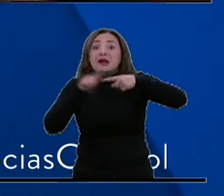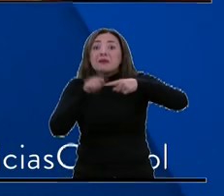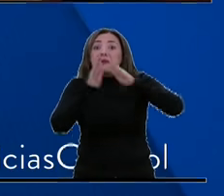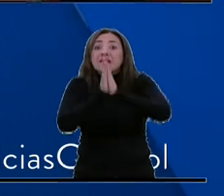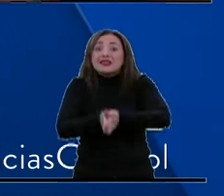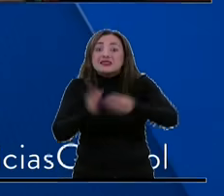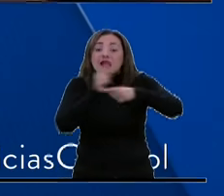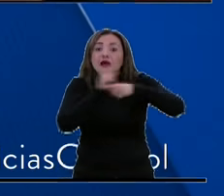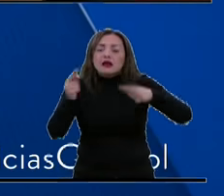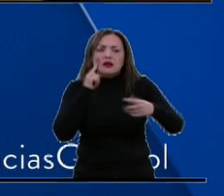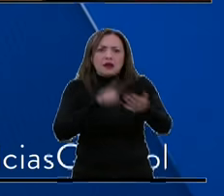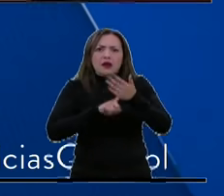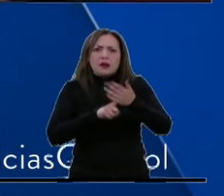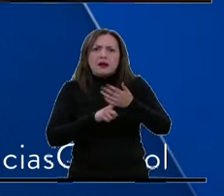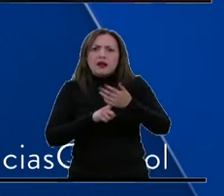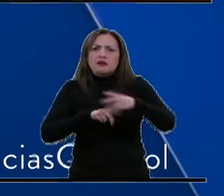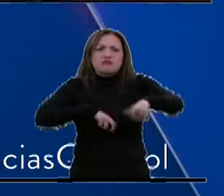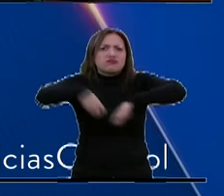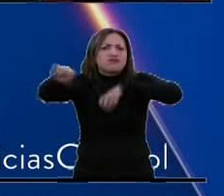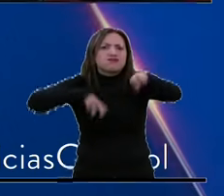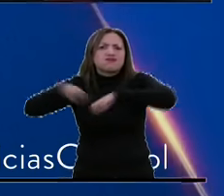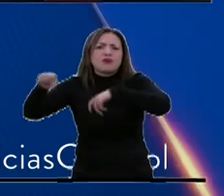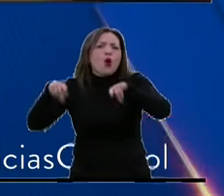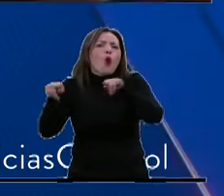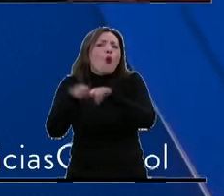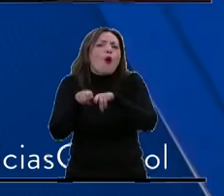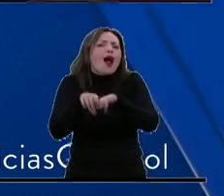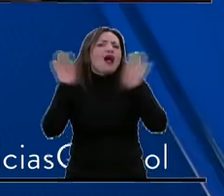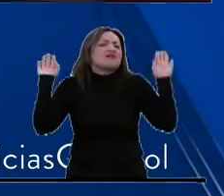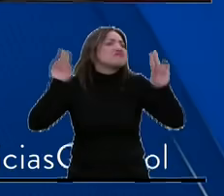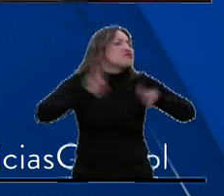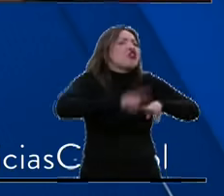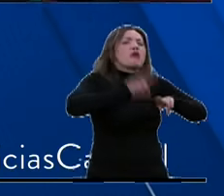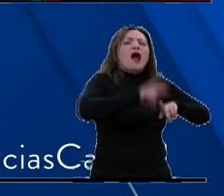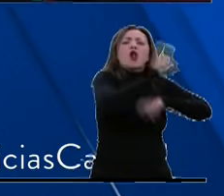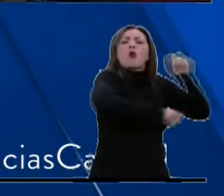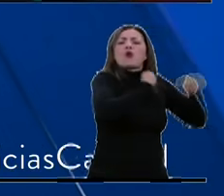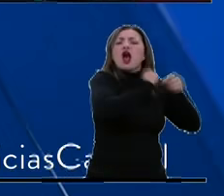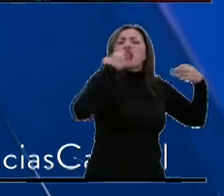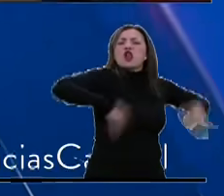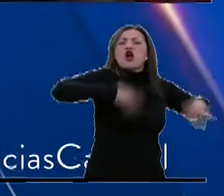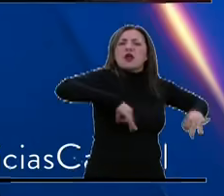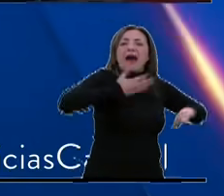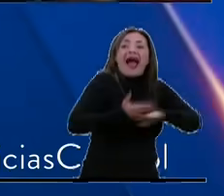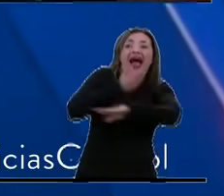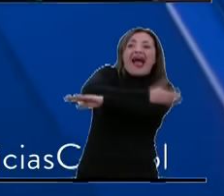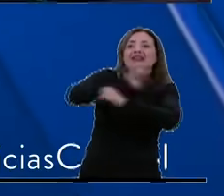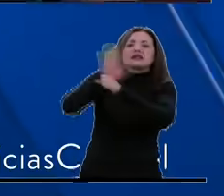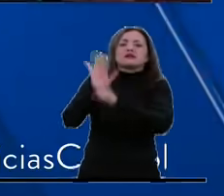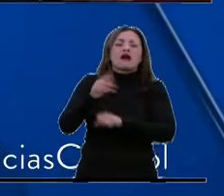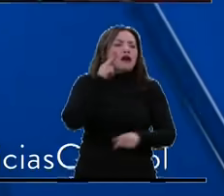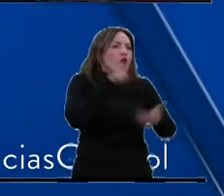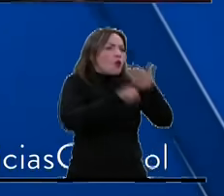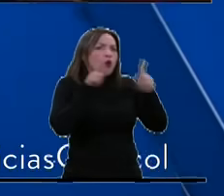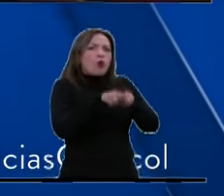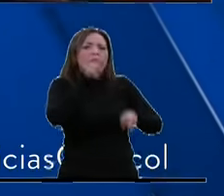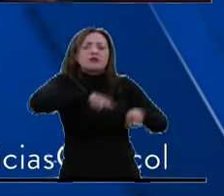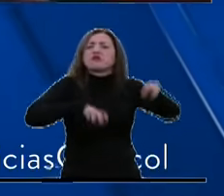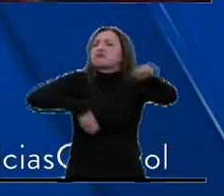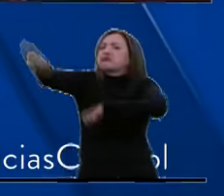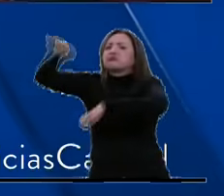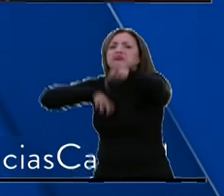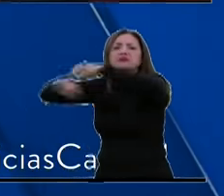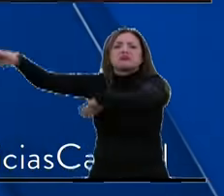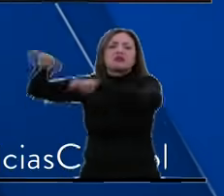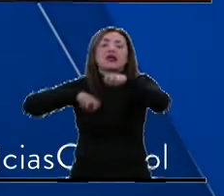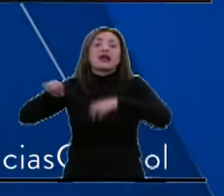que casi la misma movilidad que estamos teniendo en un diario absolutamente normal antes de la pandemia gente saliendo entrando moviéndose durante toda